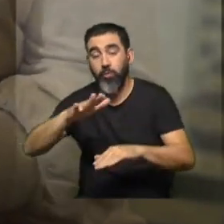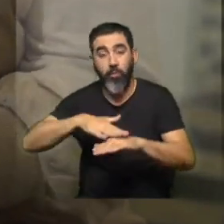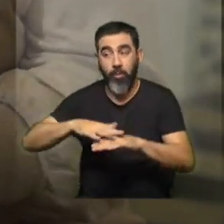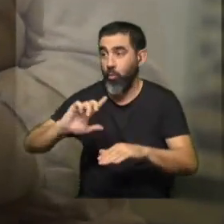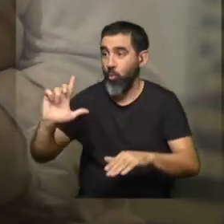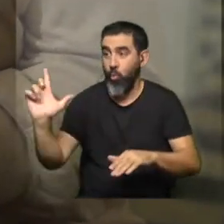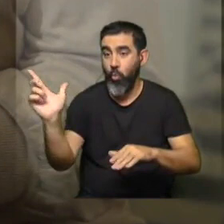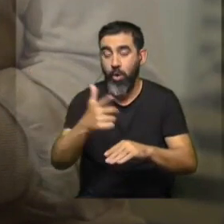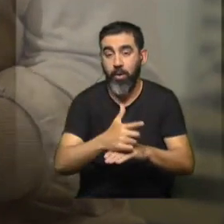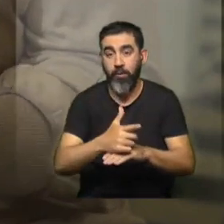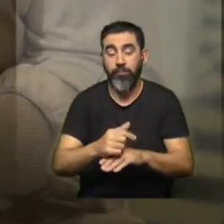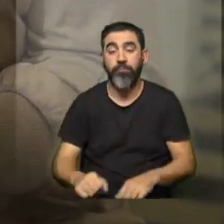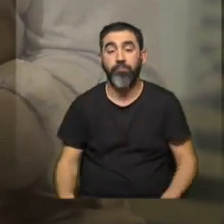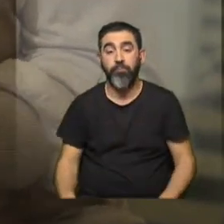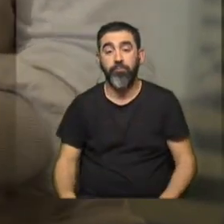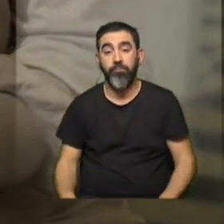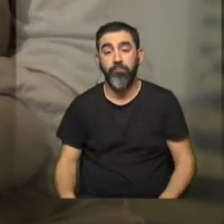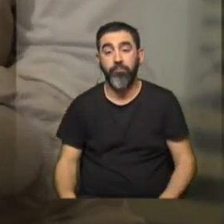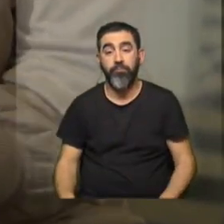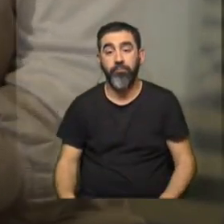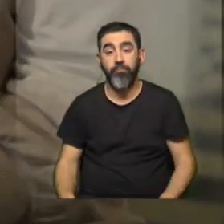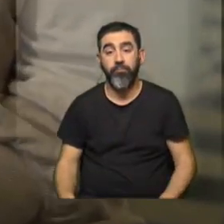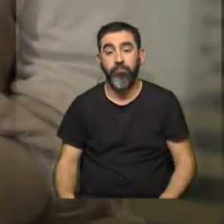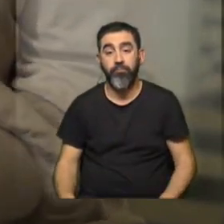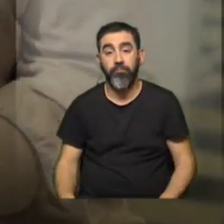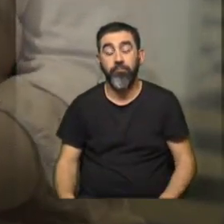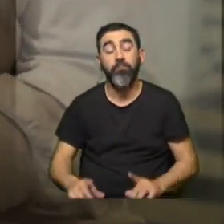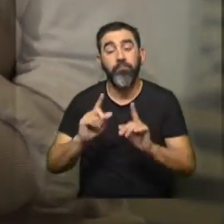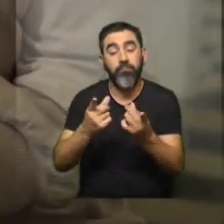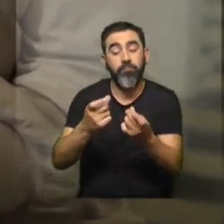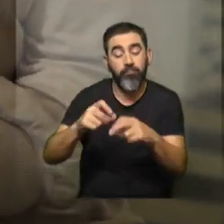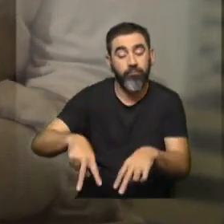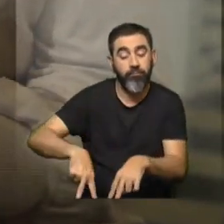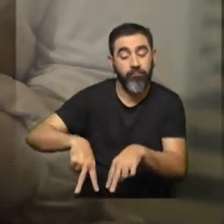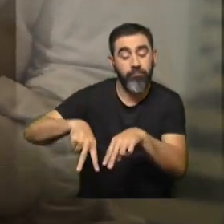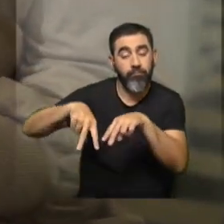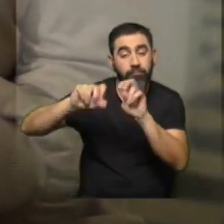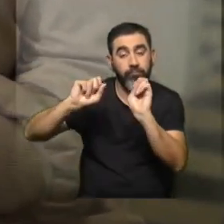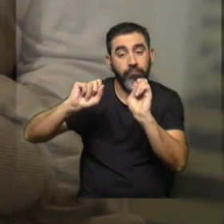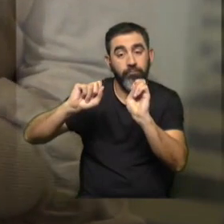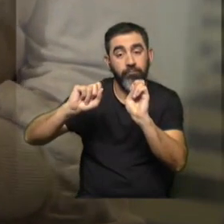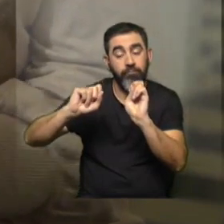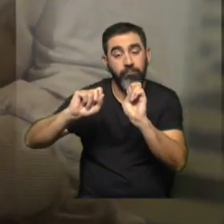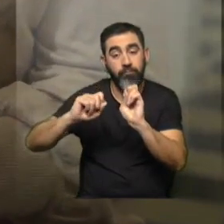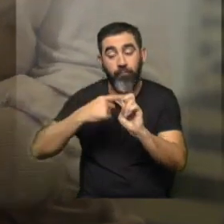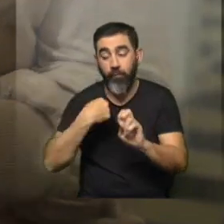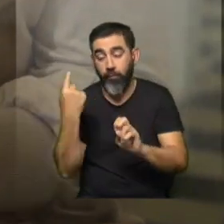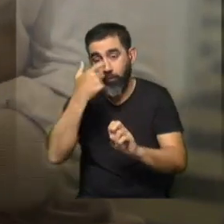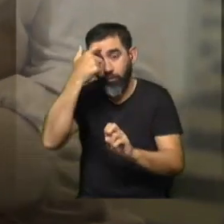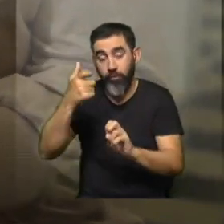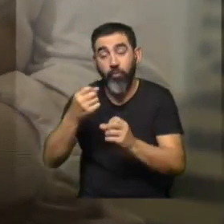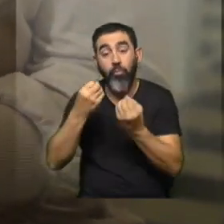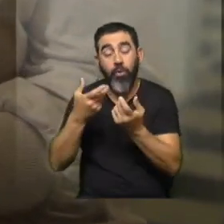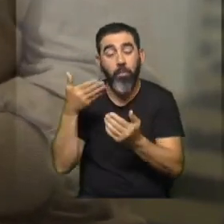había. Bueno, y todo eso requirió un estudio arqueométrico, digamos, porque